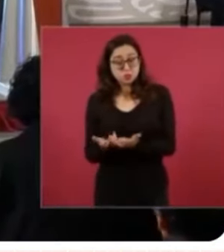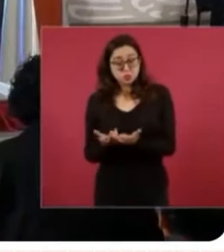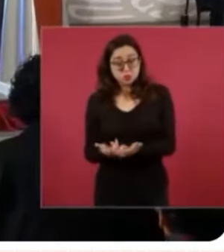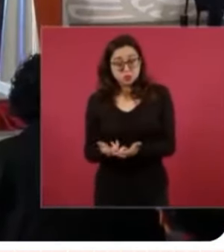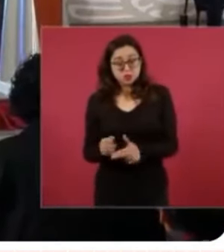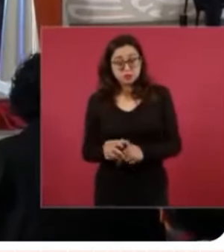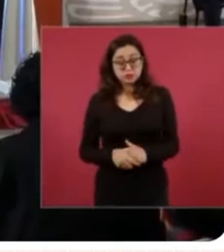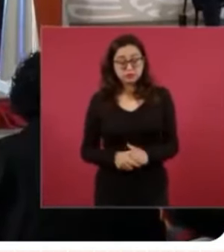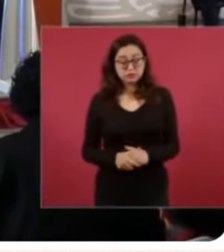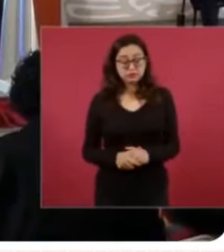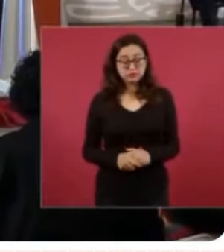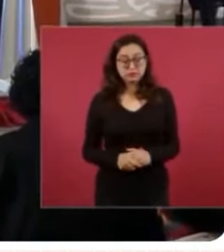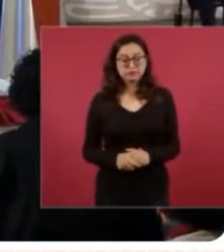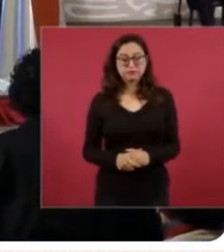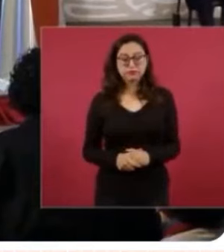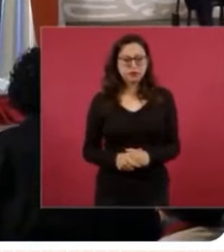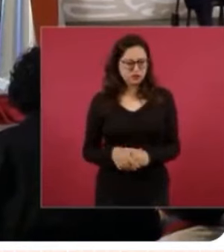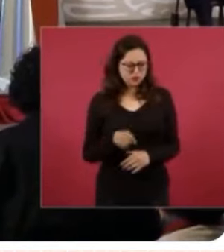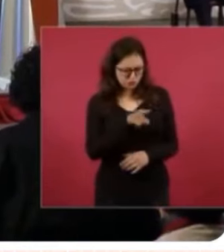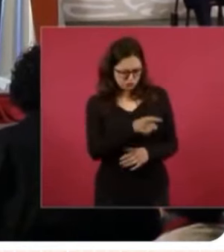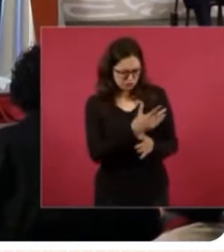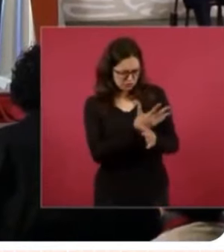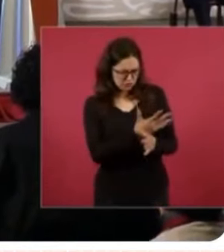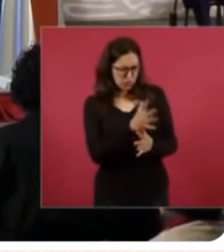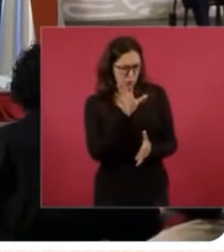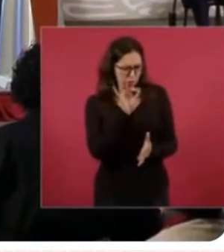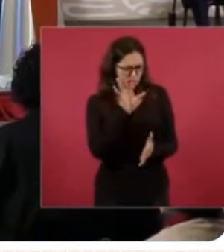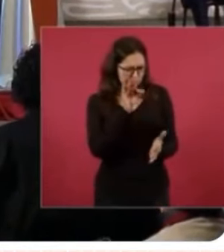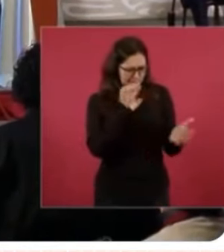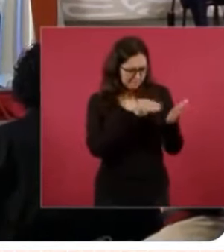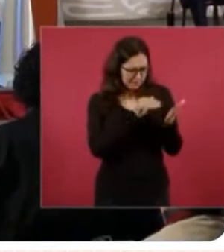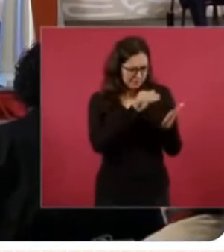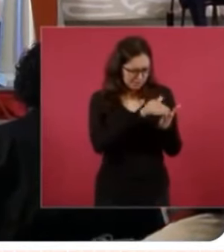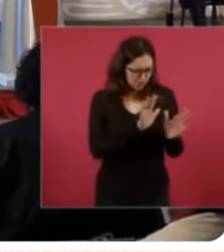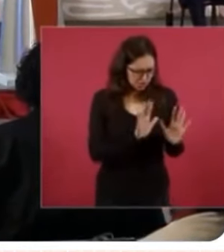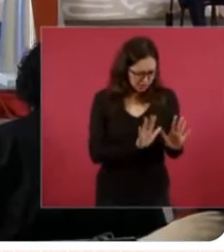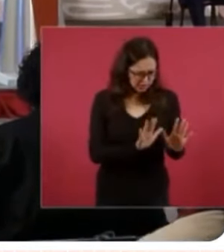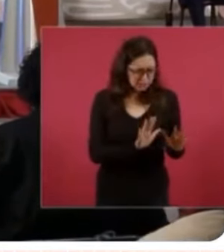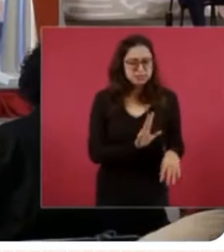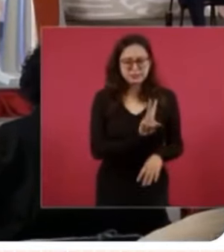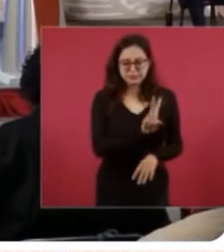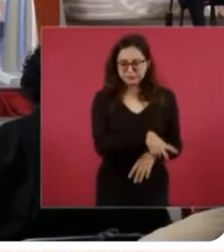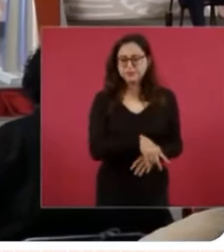Estás hablando de 40 mil millones, ¿no?